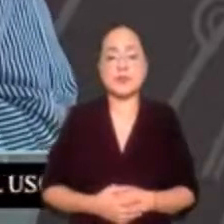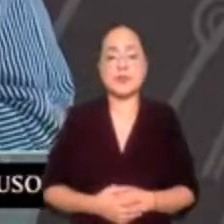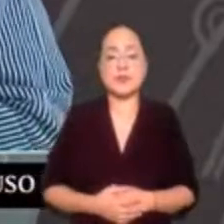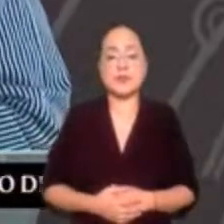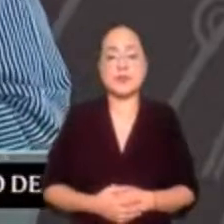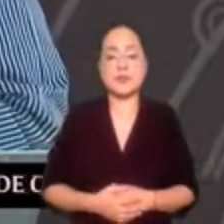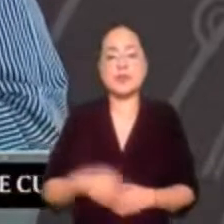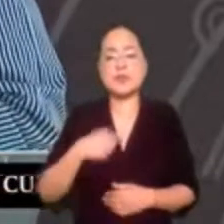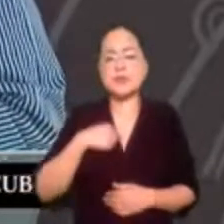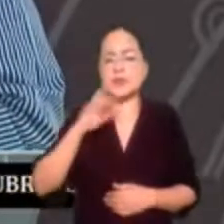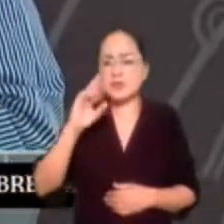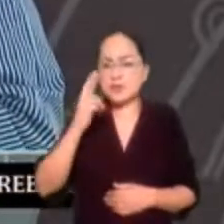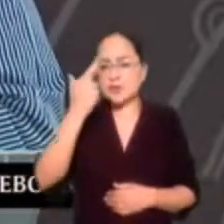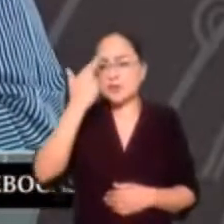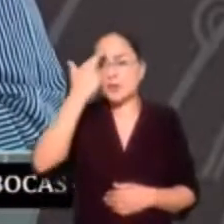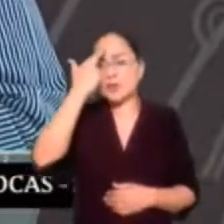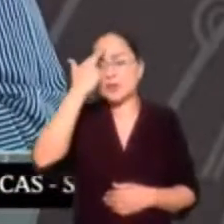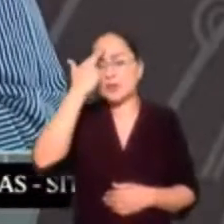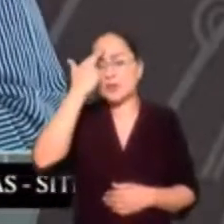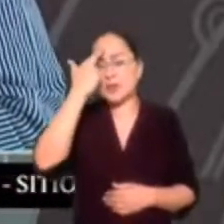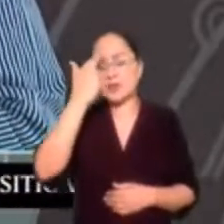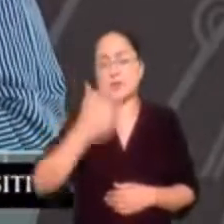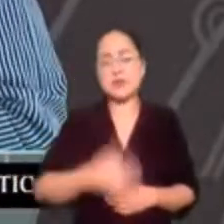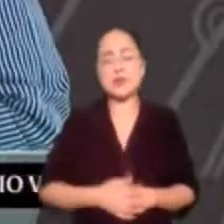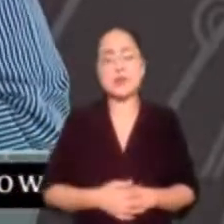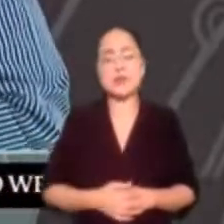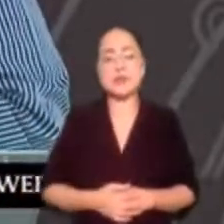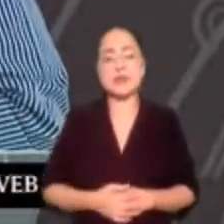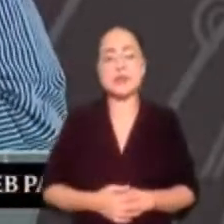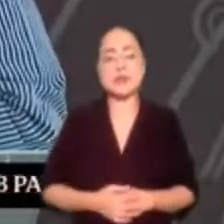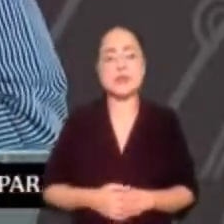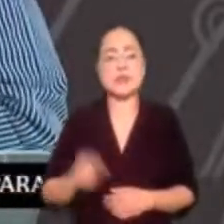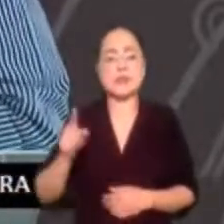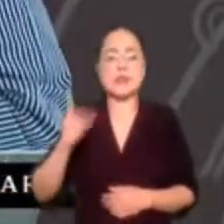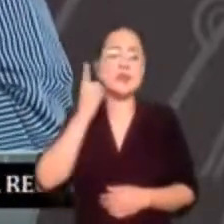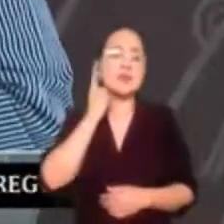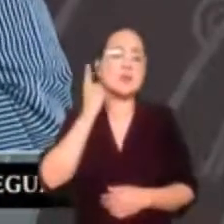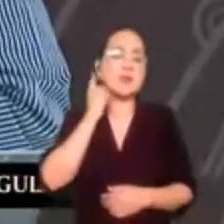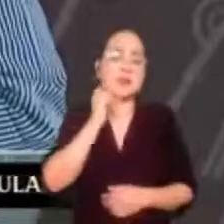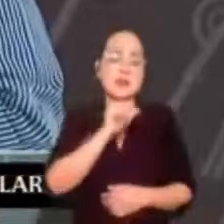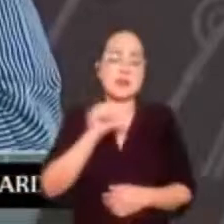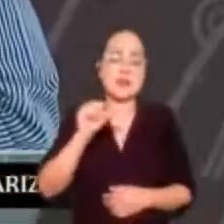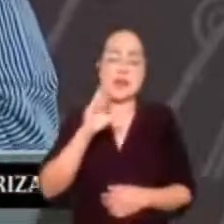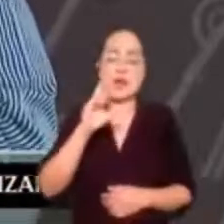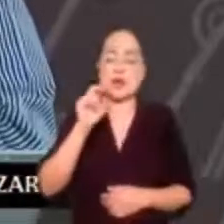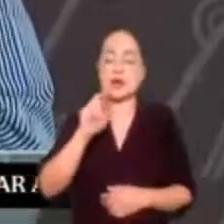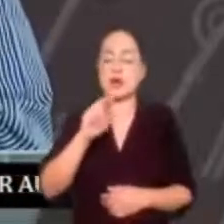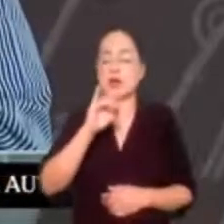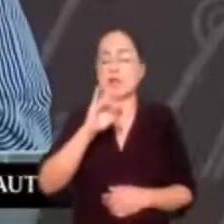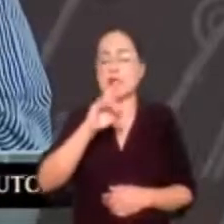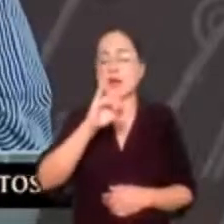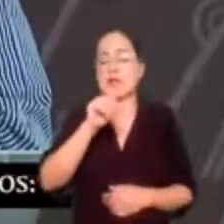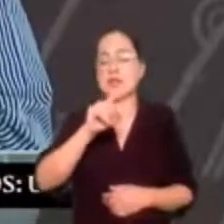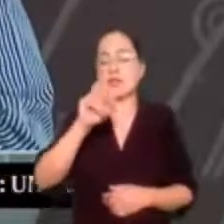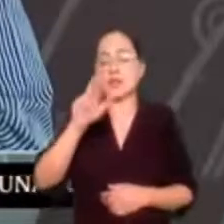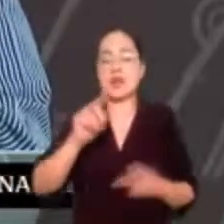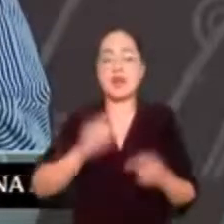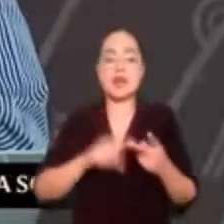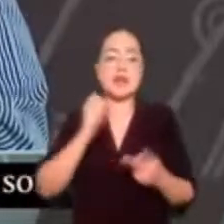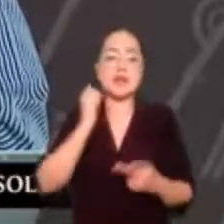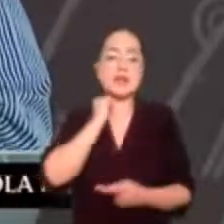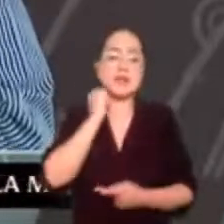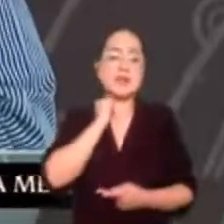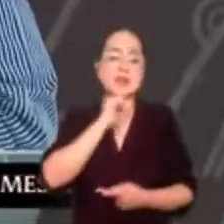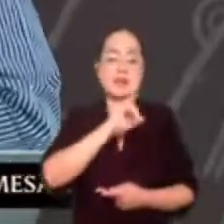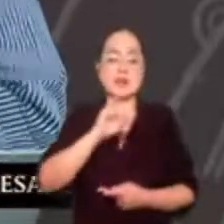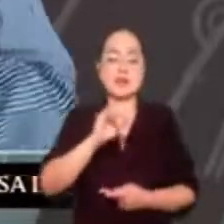ese entonces el diputado Aarón Irízar era parte de, el senador Juan Millán era